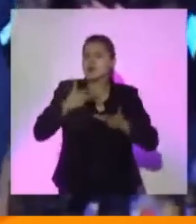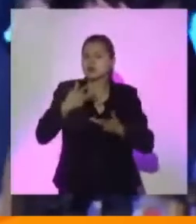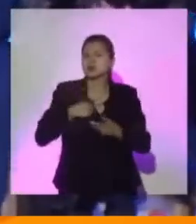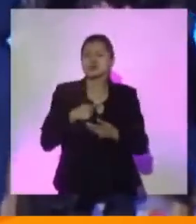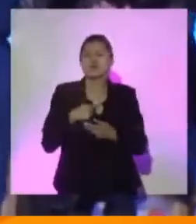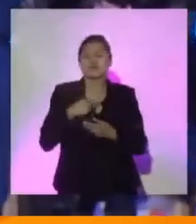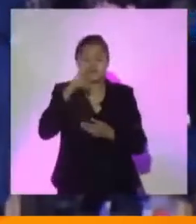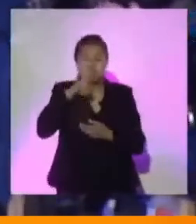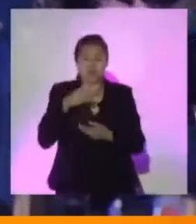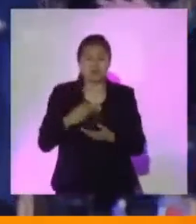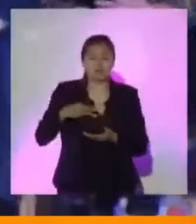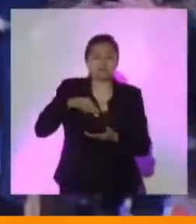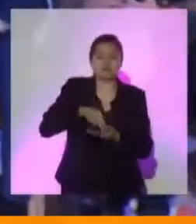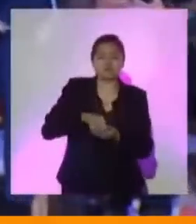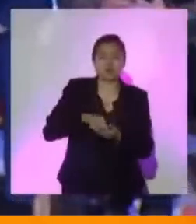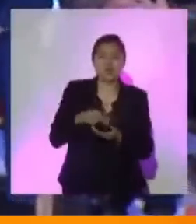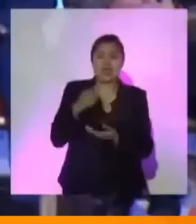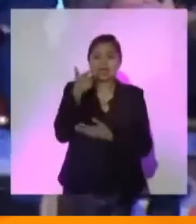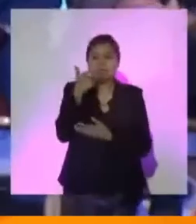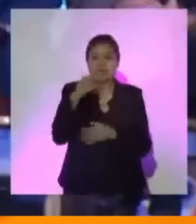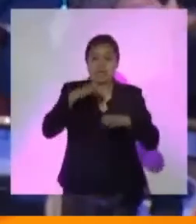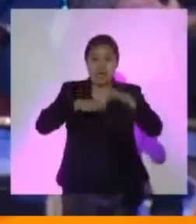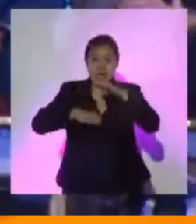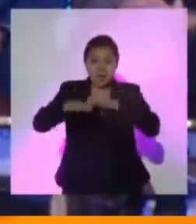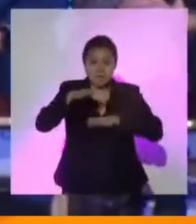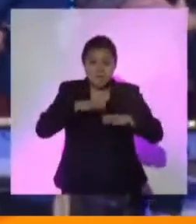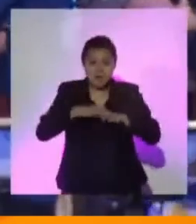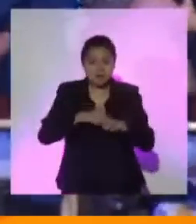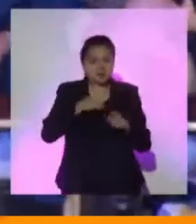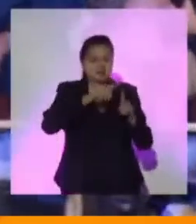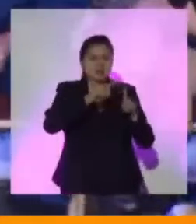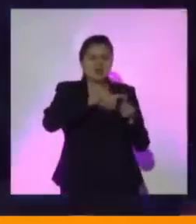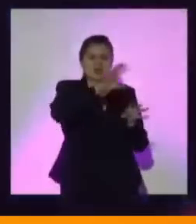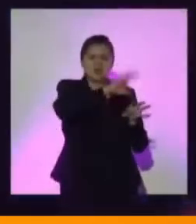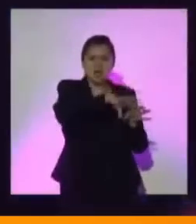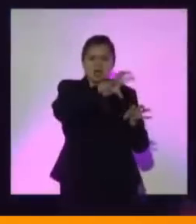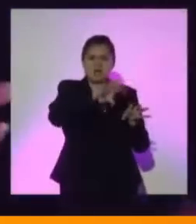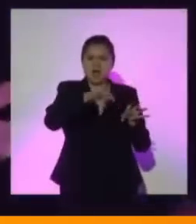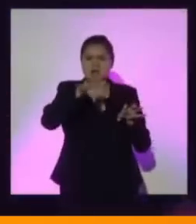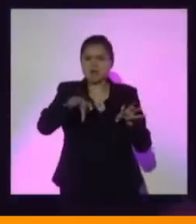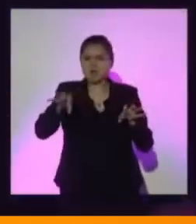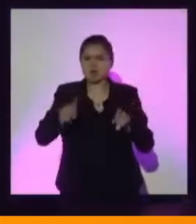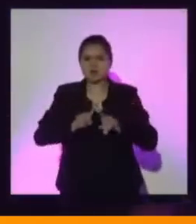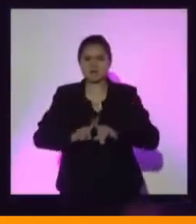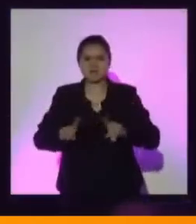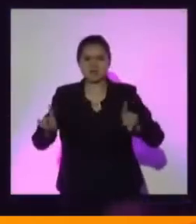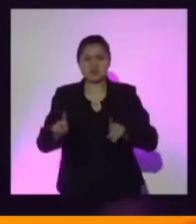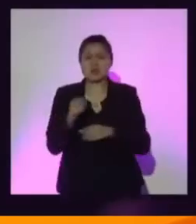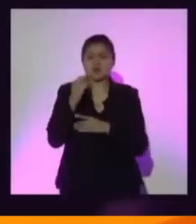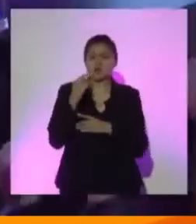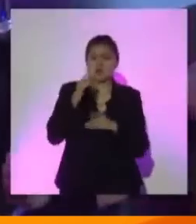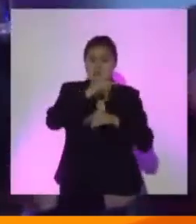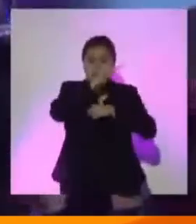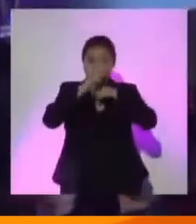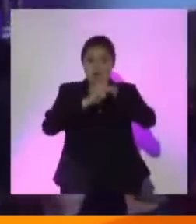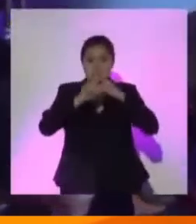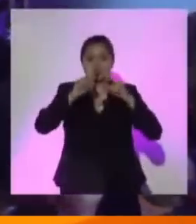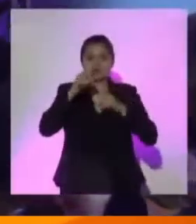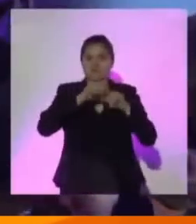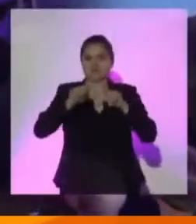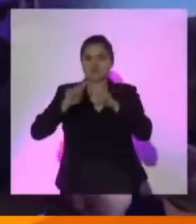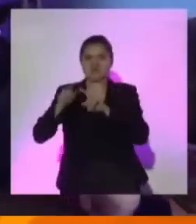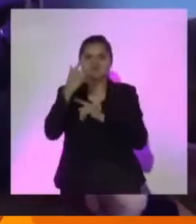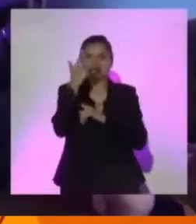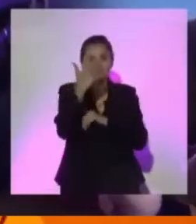Enrique la Madrid va a ser y no no los puedo comparar ni mucho menos eh pero nada más para que le calen